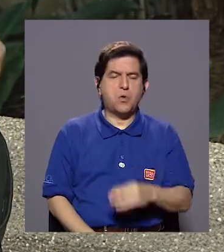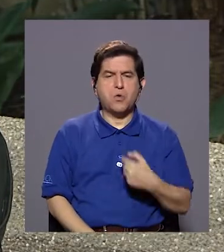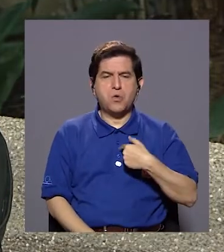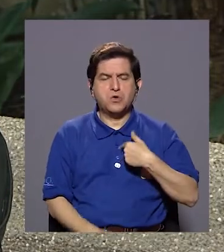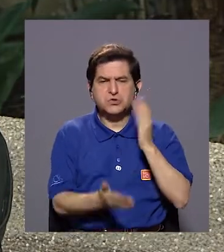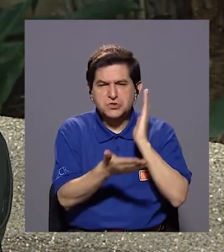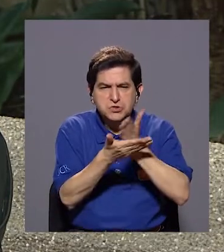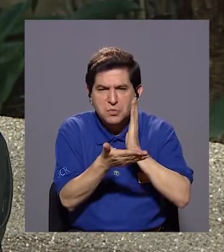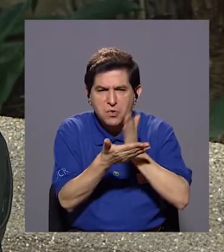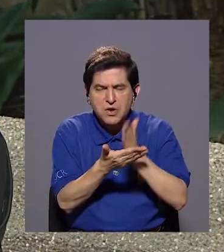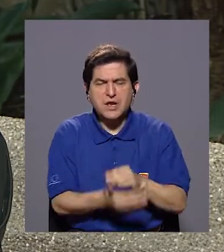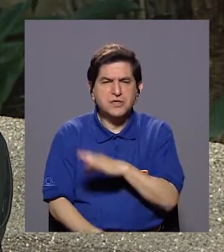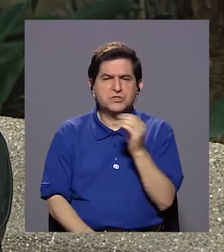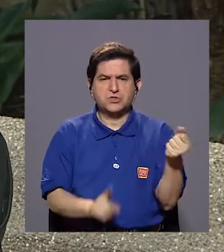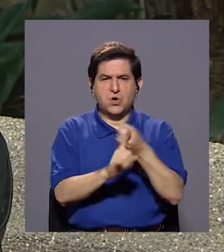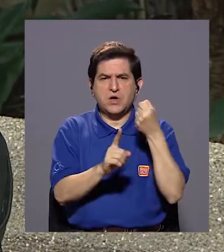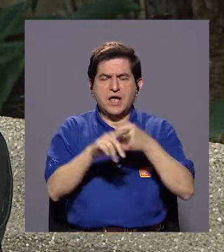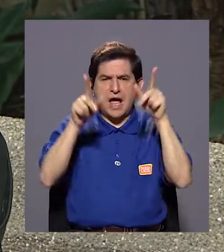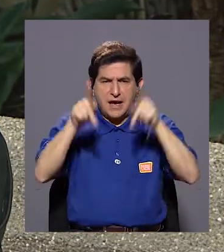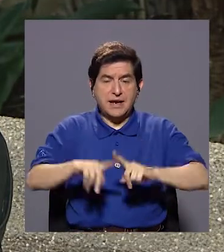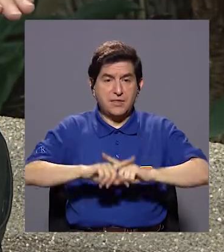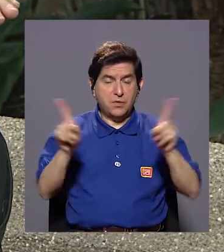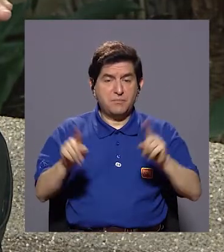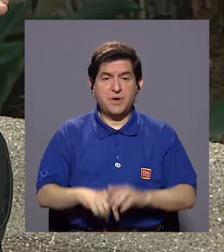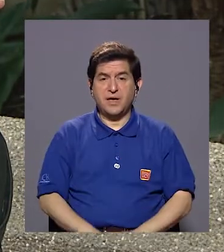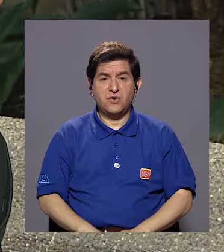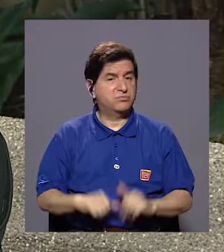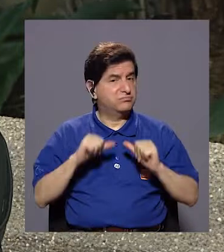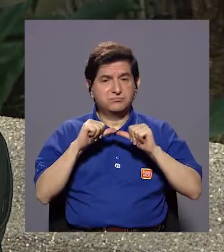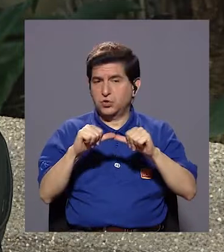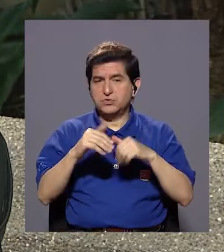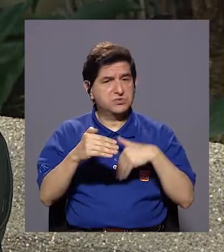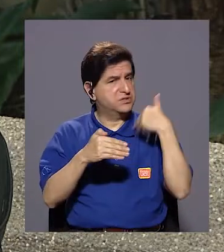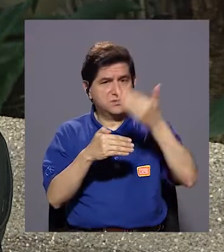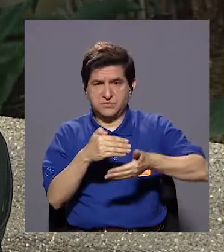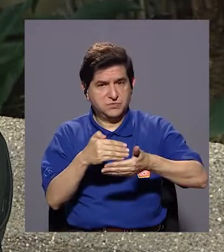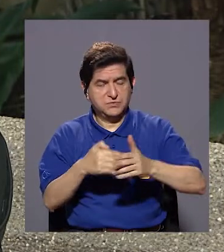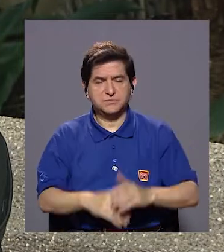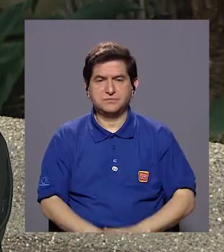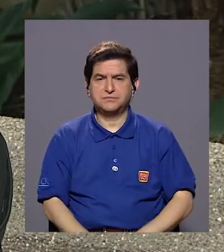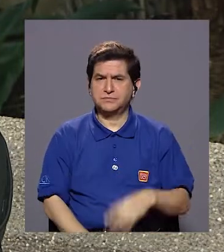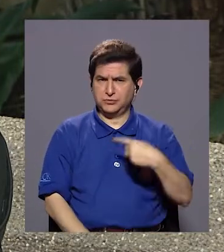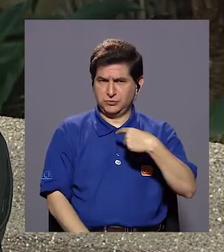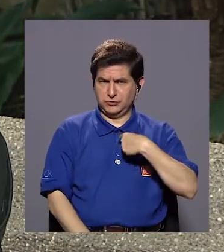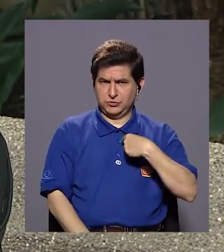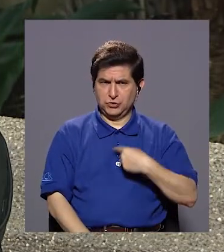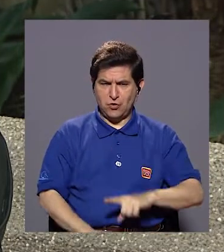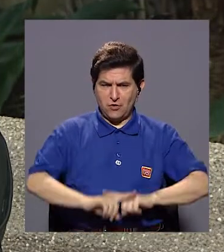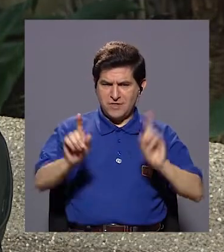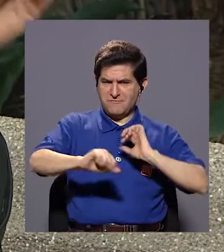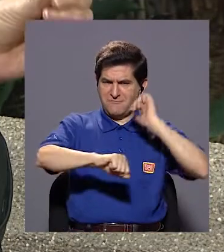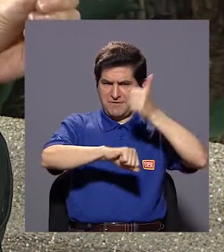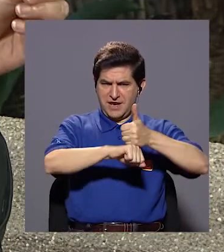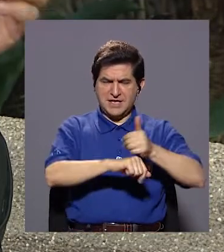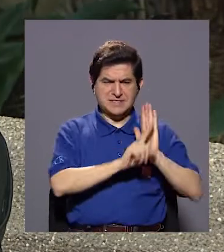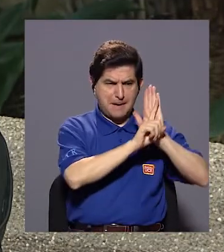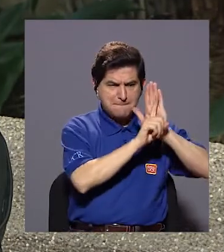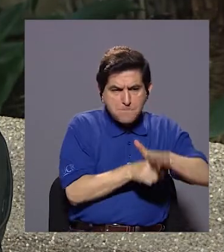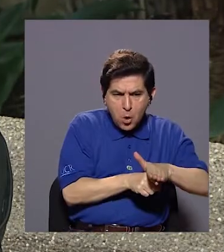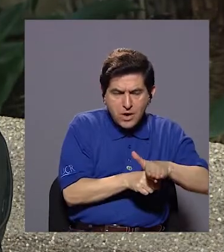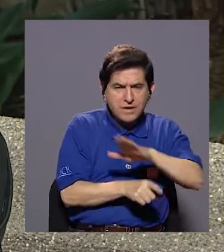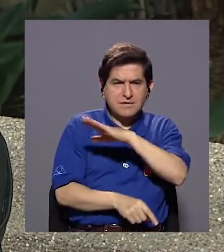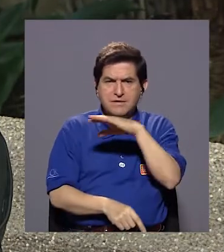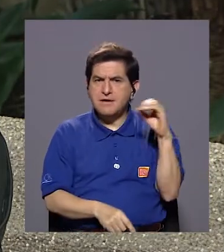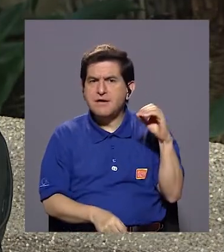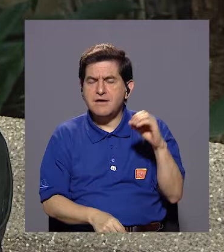yo molesto, donde yo agredo a alguien, pero digamos de ahí no pasa, ¿verdad? Entonces, cuando yo hago una diferencia entre lo que es bullying y